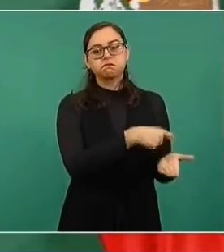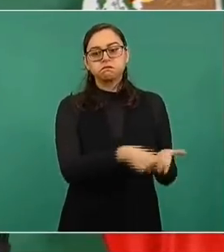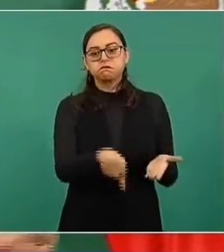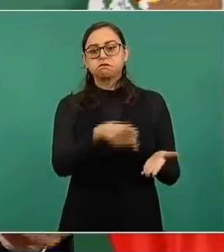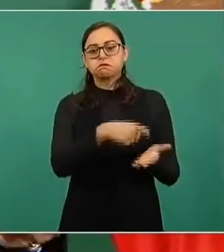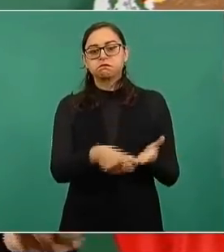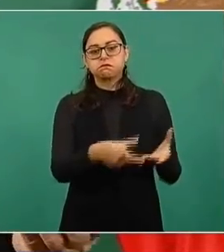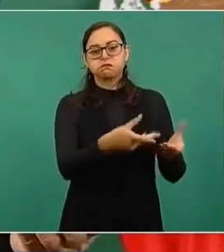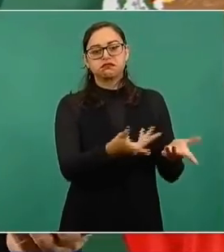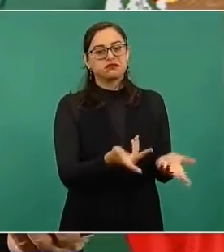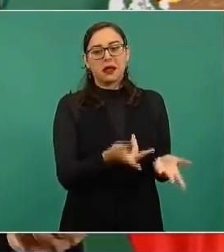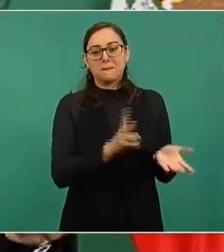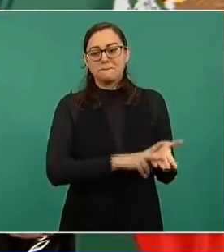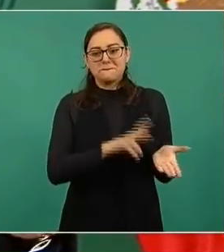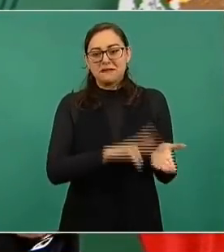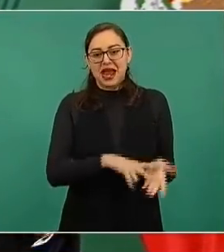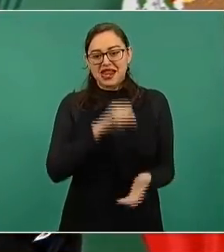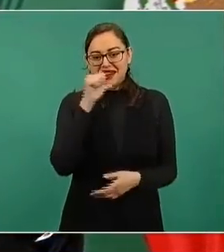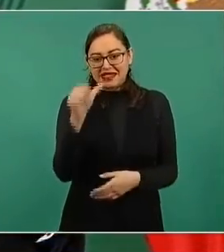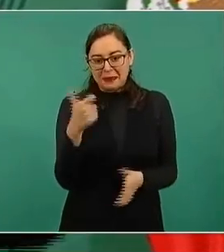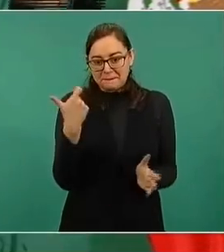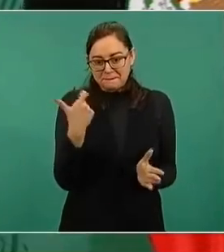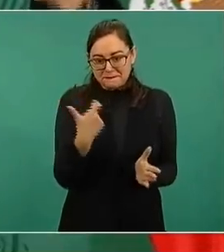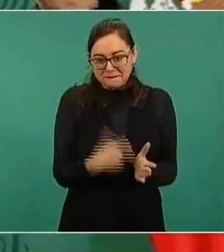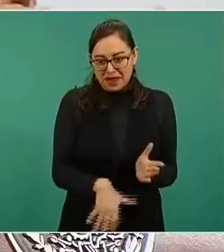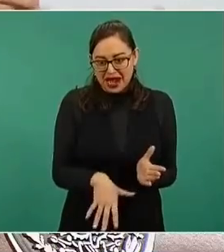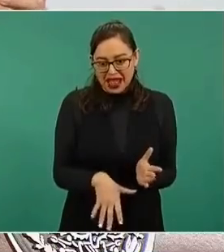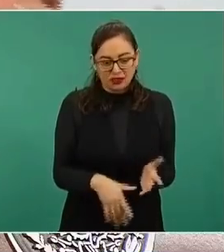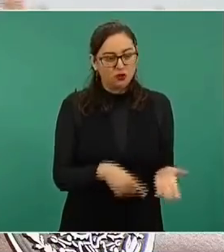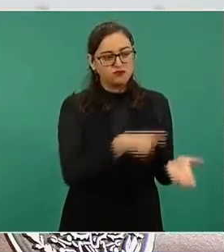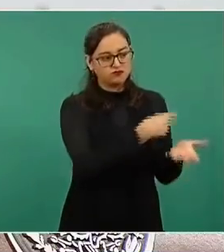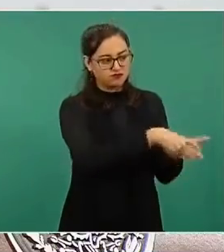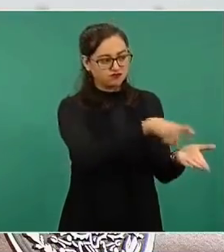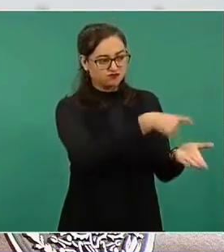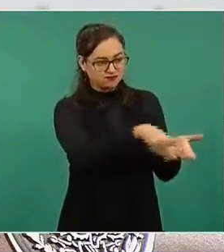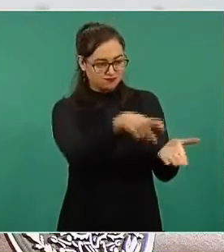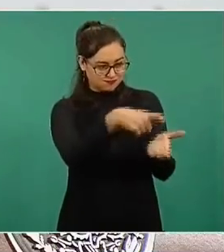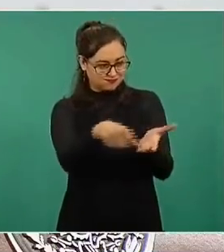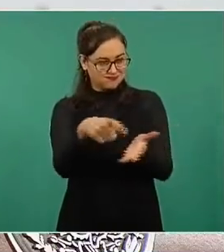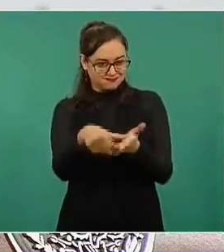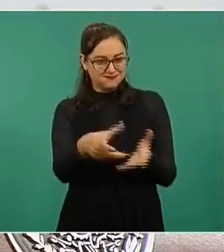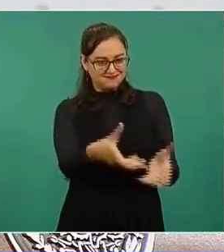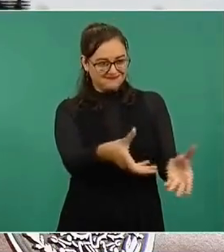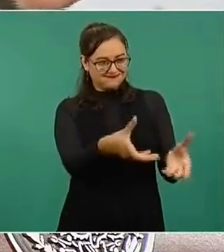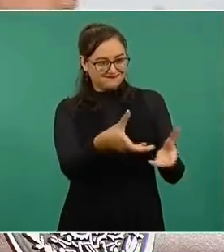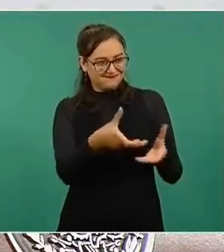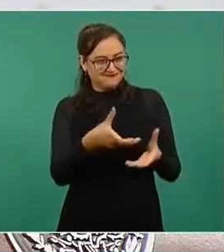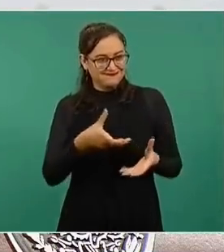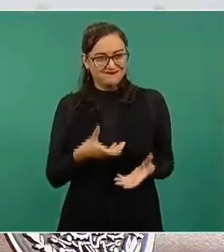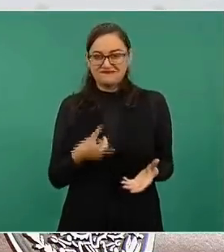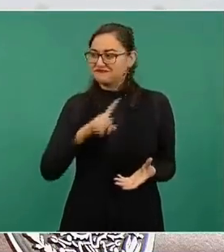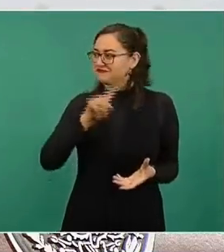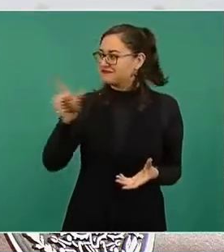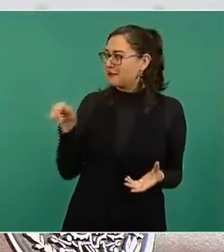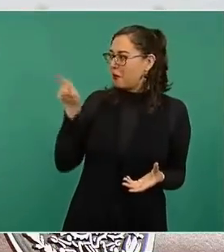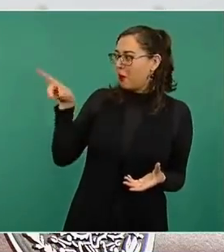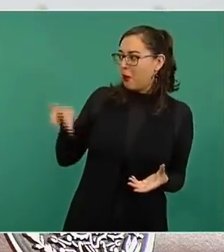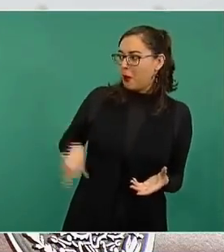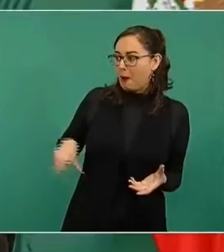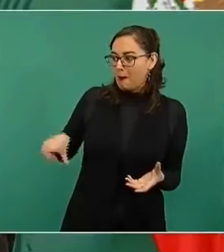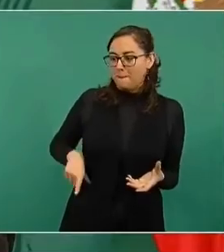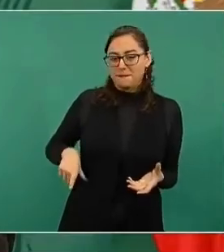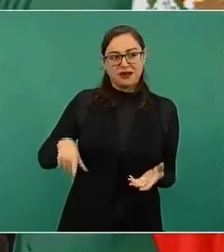que no tenían precio. Se lleva a cabo la operación y esas acciones suben,